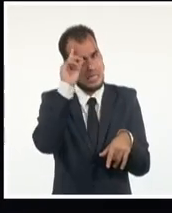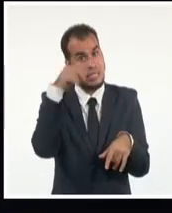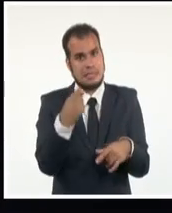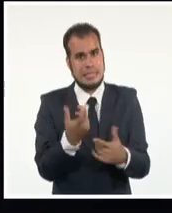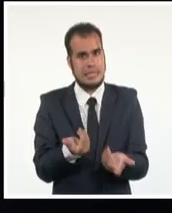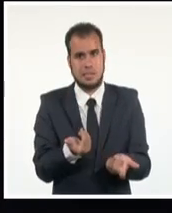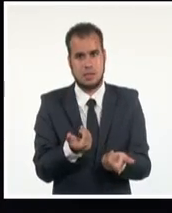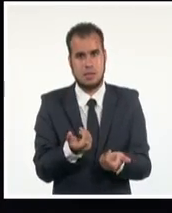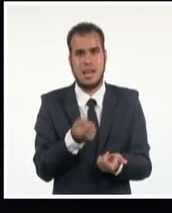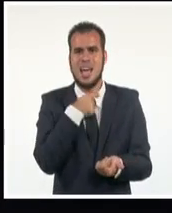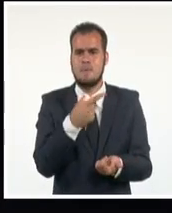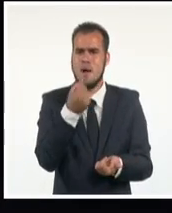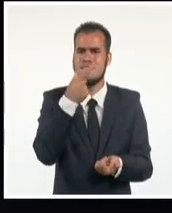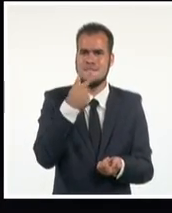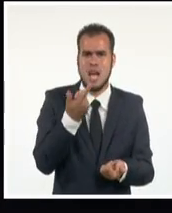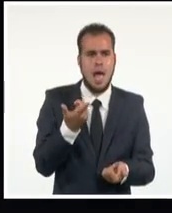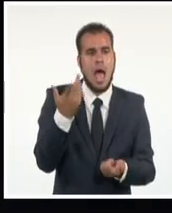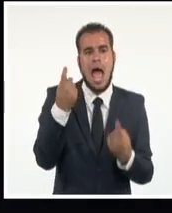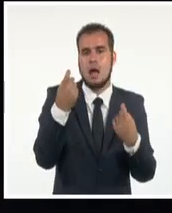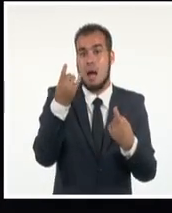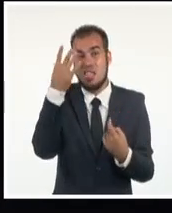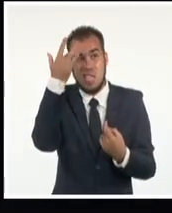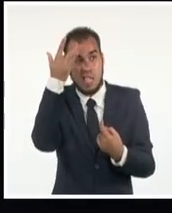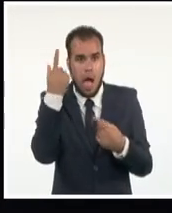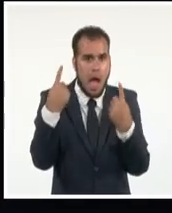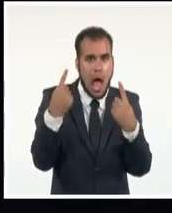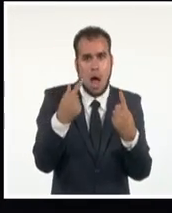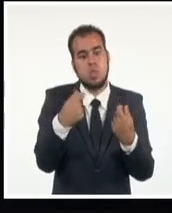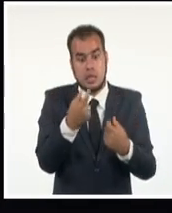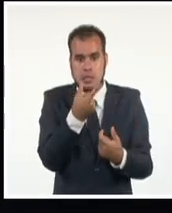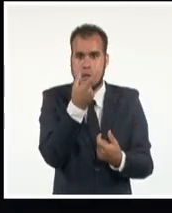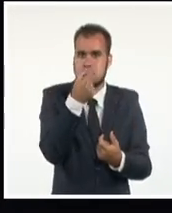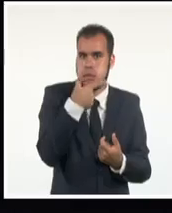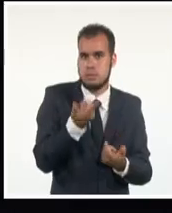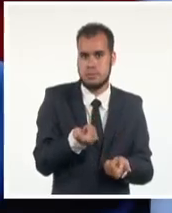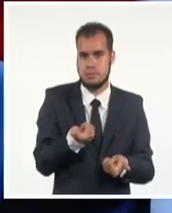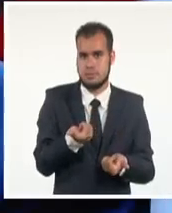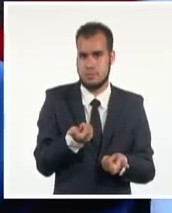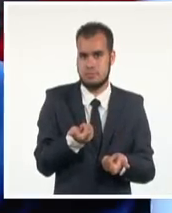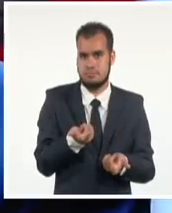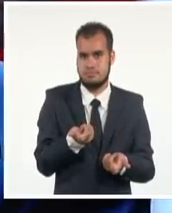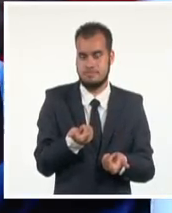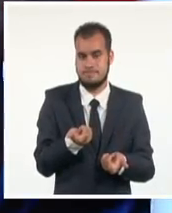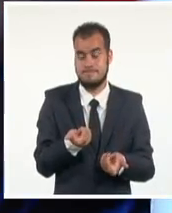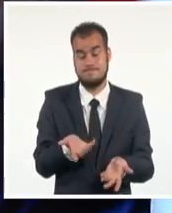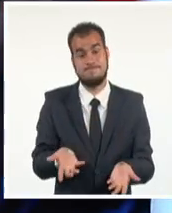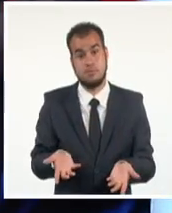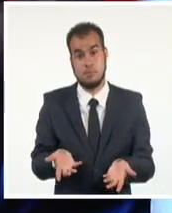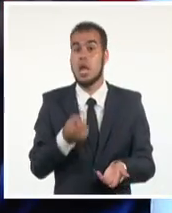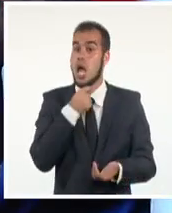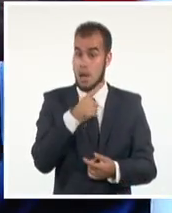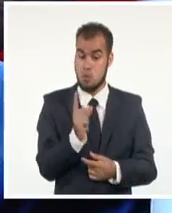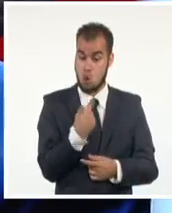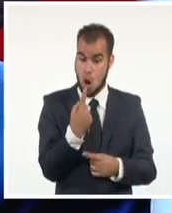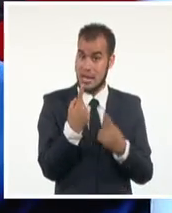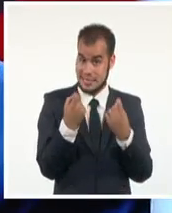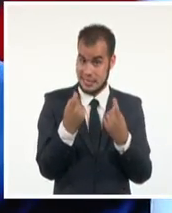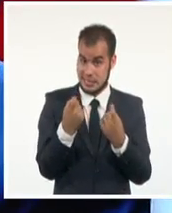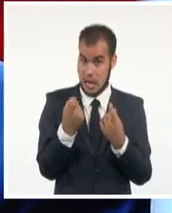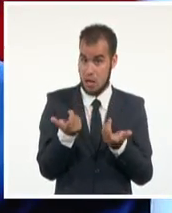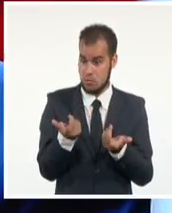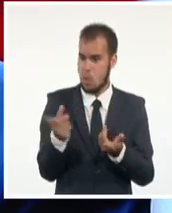tierra yumurina. Y todos los ofrecimientos que se han hecho son bien recibidos. El del camarógrafo holguinero Eddie de la Pera, dispuesto a tomarle